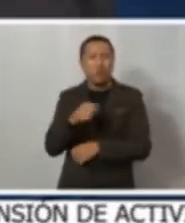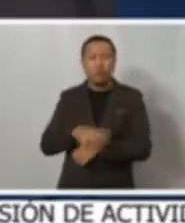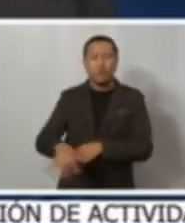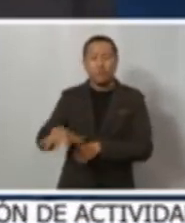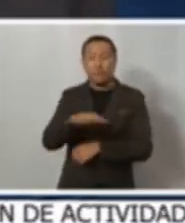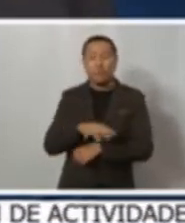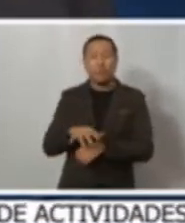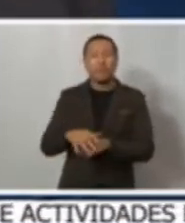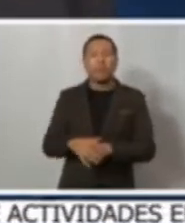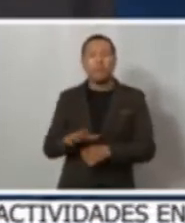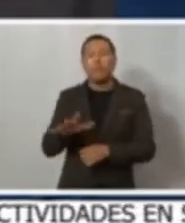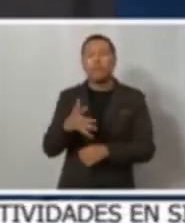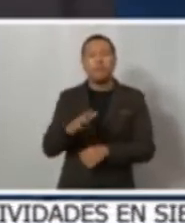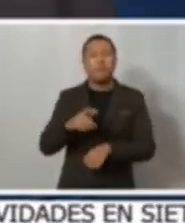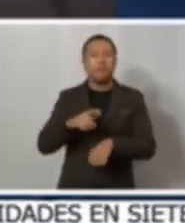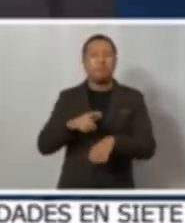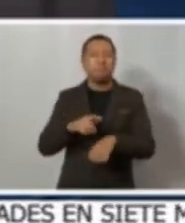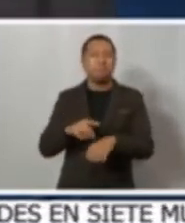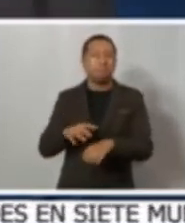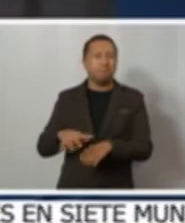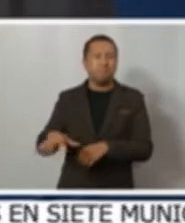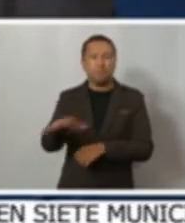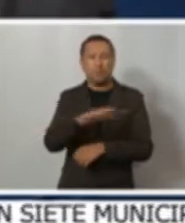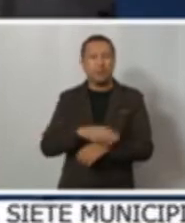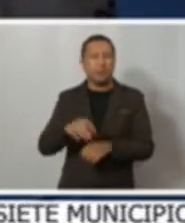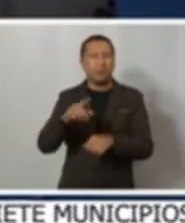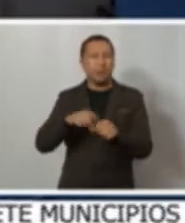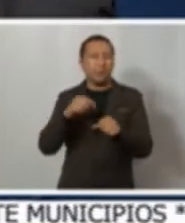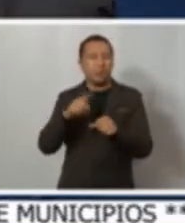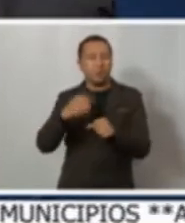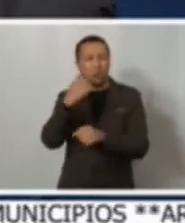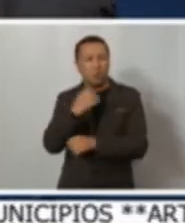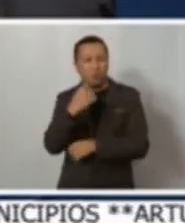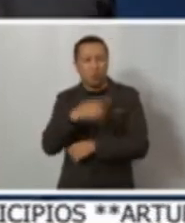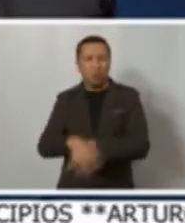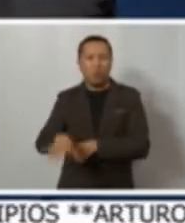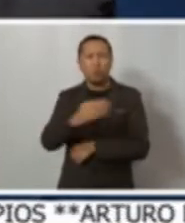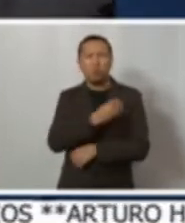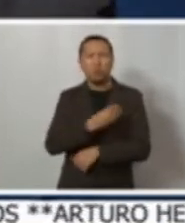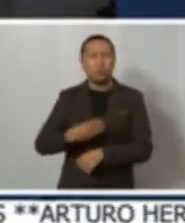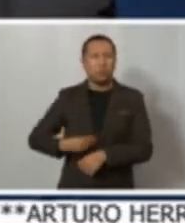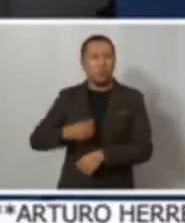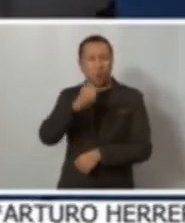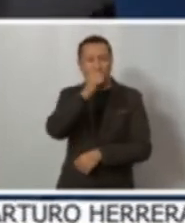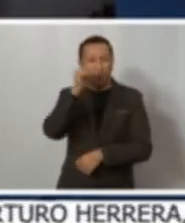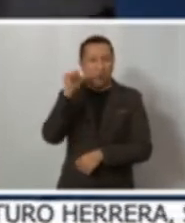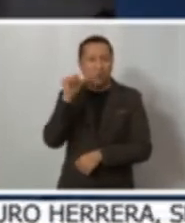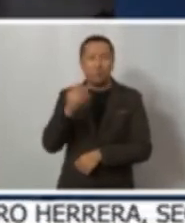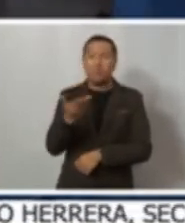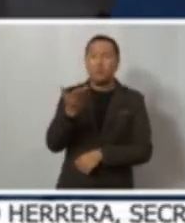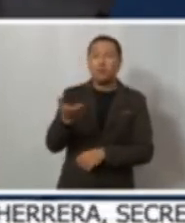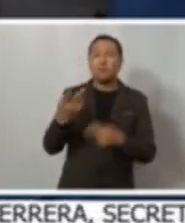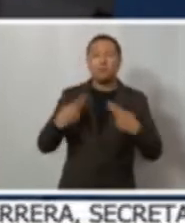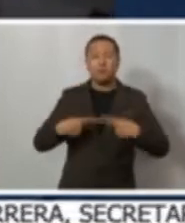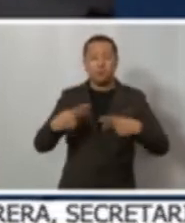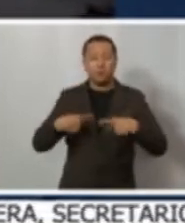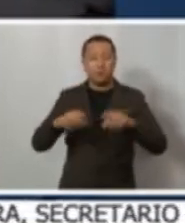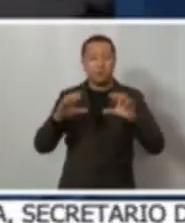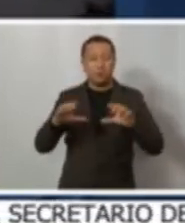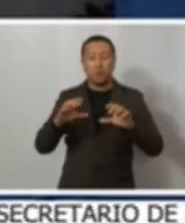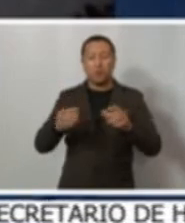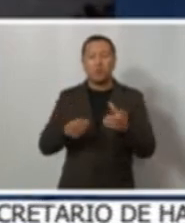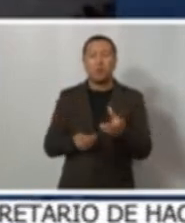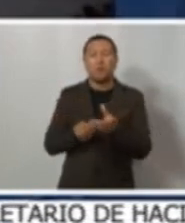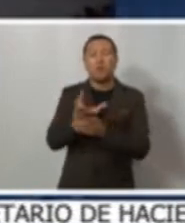desde toda la zona que está en alerta roja. Estamos en Benito Juárez. Se le pide a la población evitar salir aún,